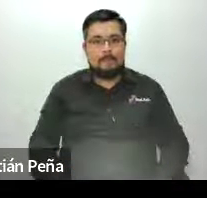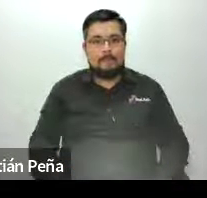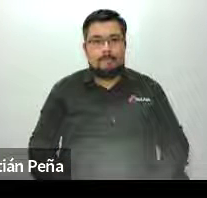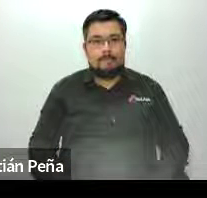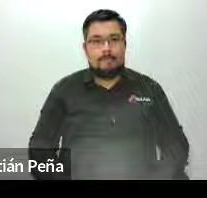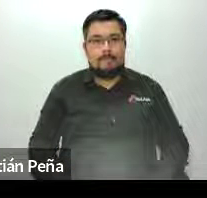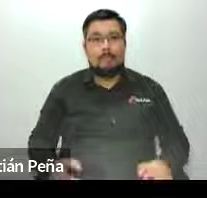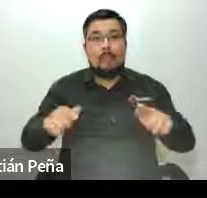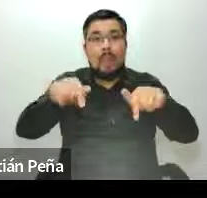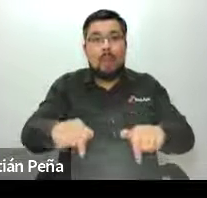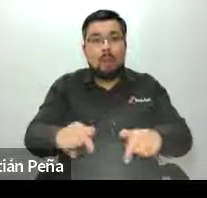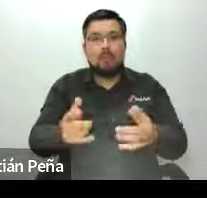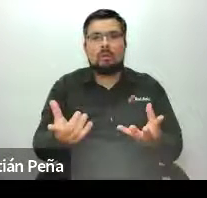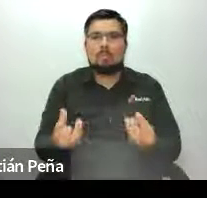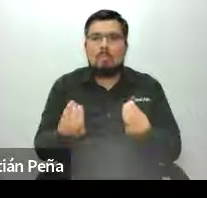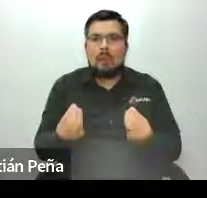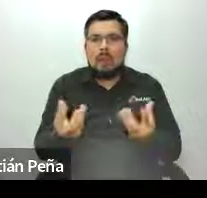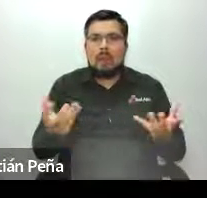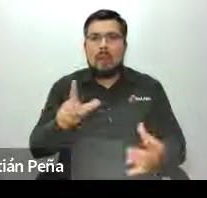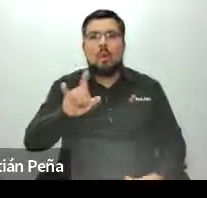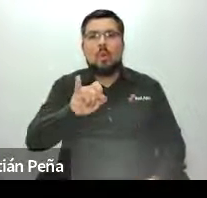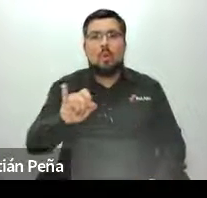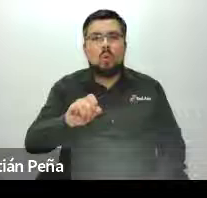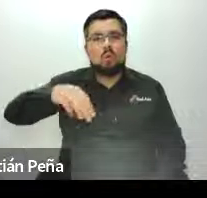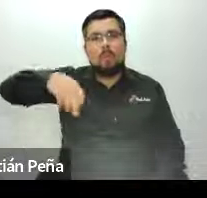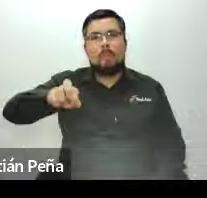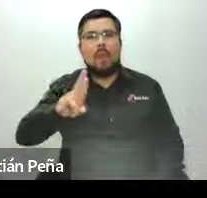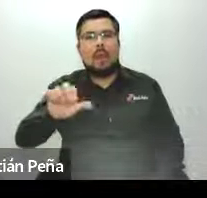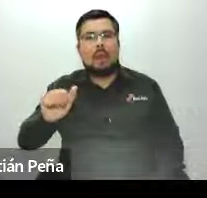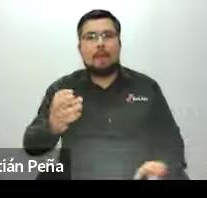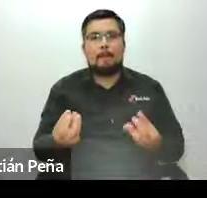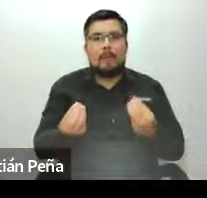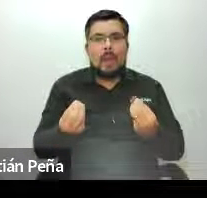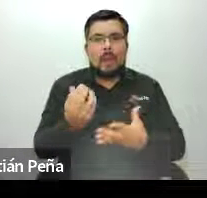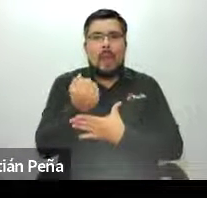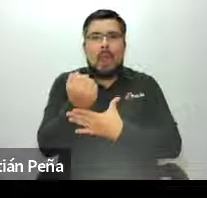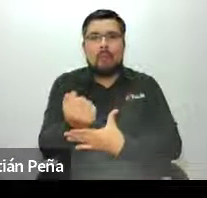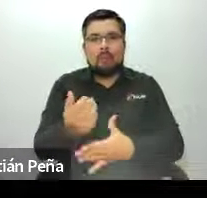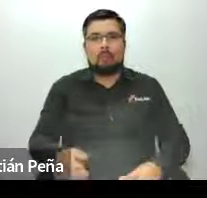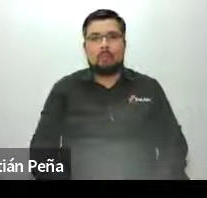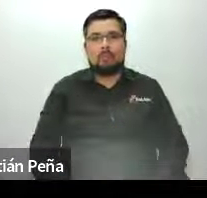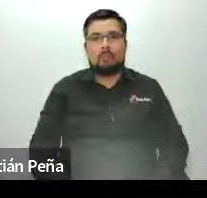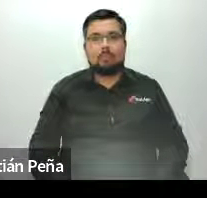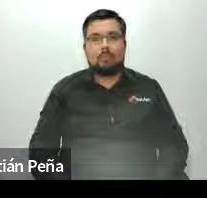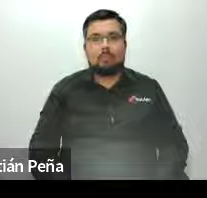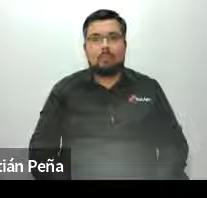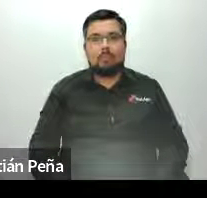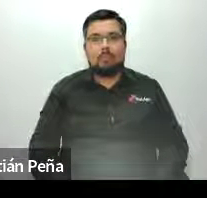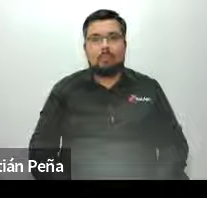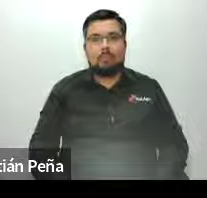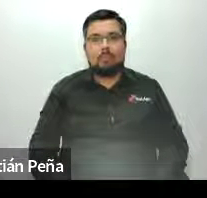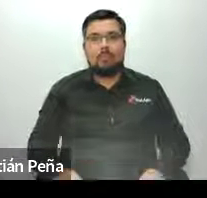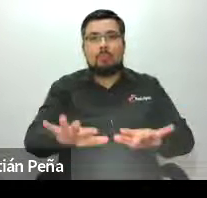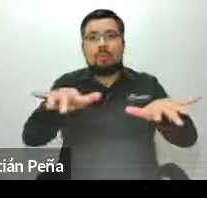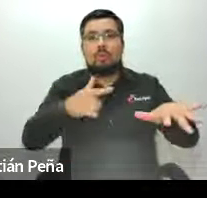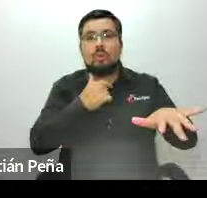Ahora, ¿para qué sirven entonces, Luz María Terán, estas progresiones de aprendizaje en espiral? Igual yo quiero como enganchar con las preguntas que